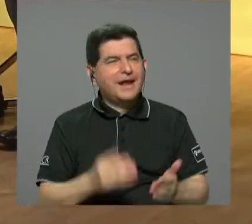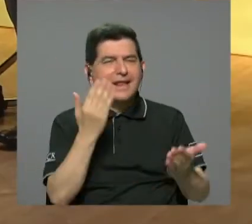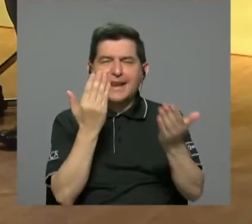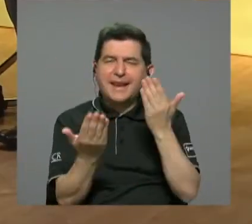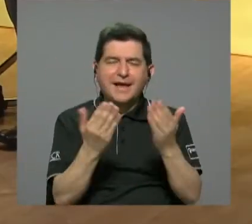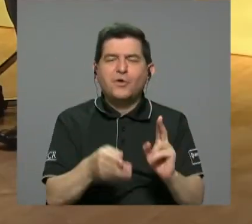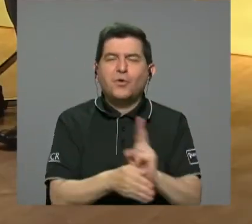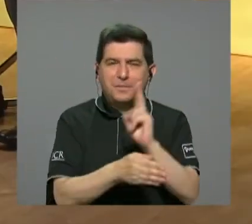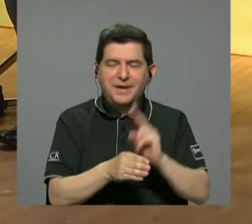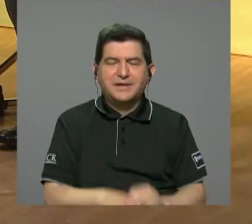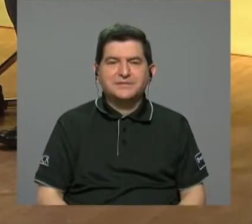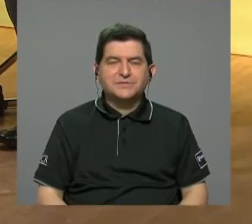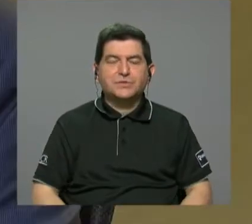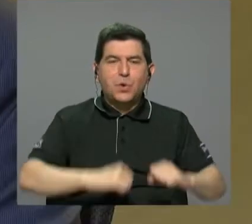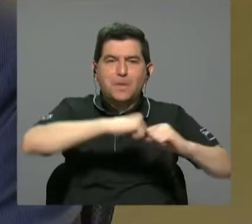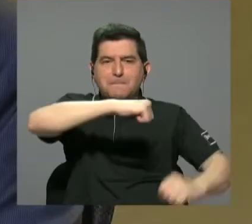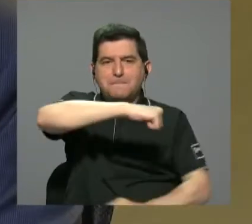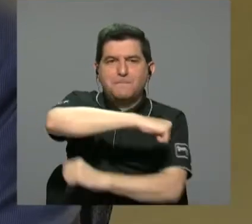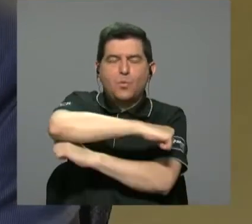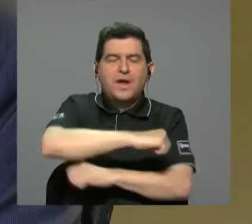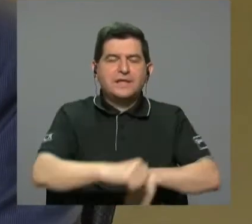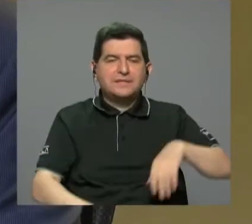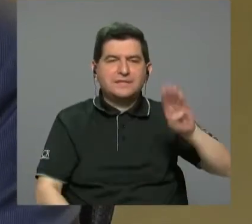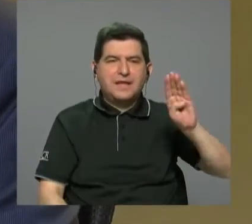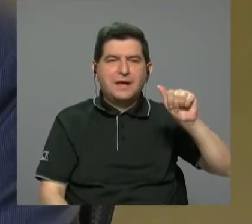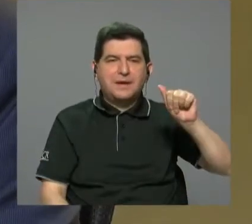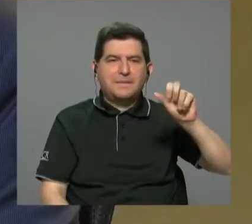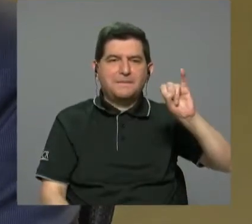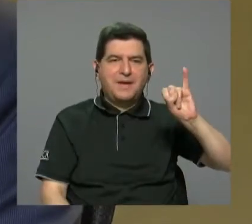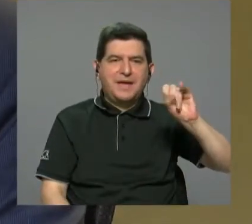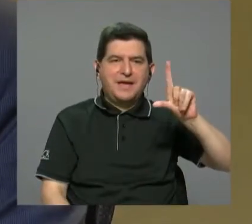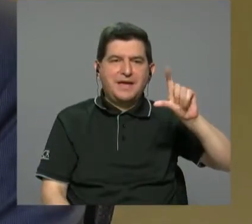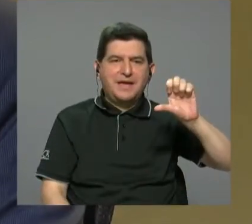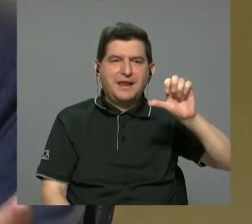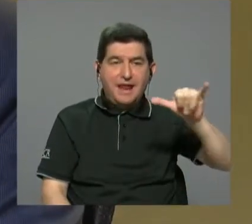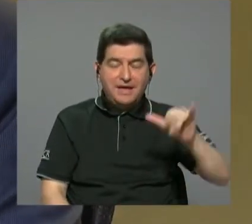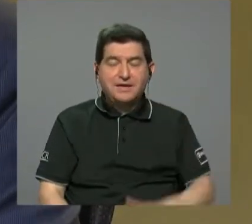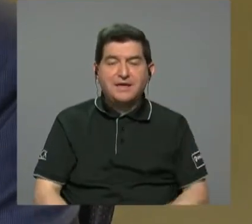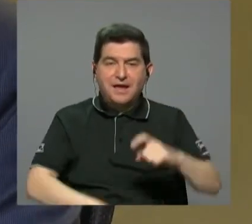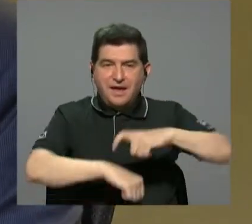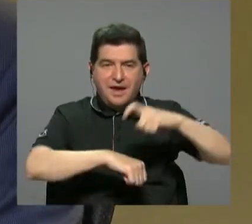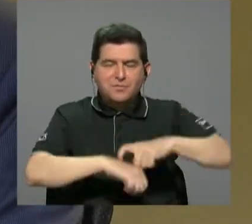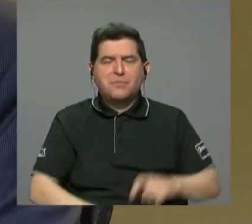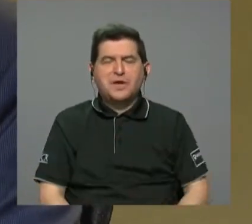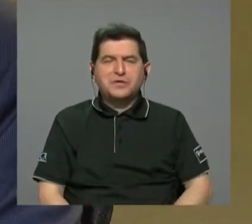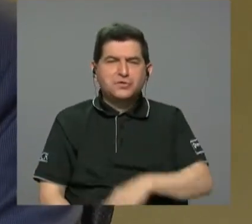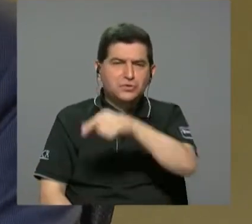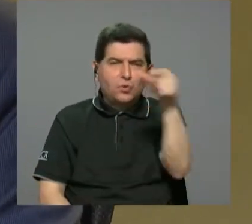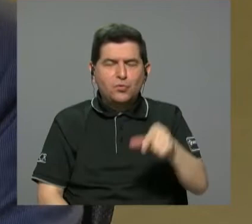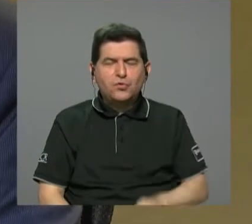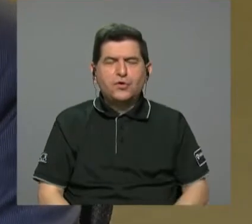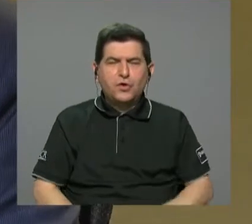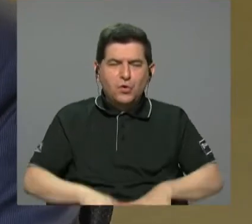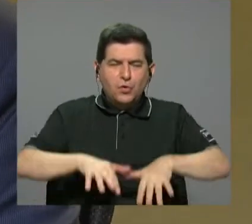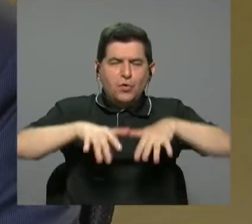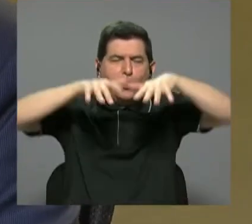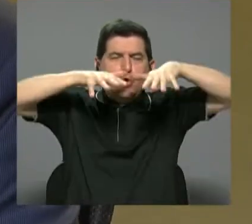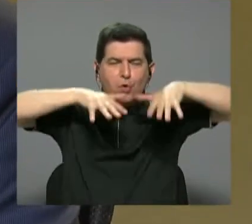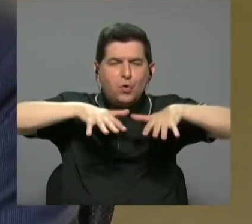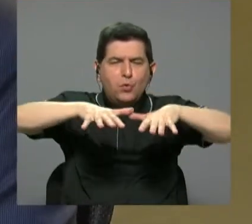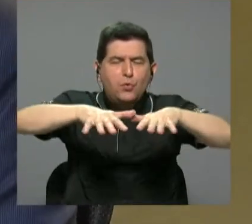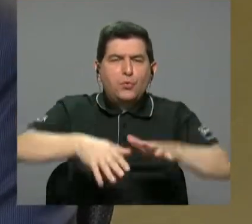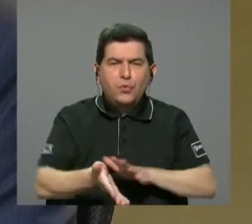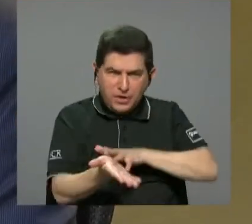podemos utilizar es el del puente Bailey, ¿verdad? El eterno puente Bailey. Cada vez que viene una crecida de ríos y se lleva un puente, se lleva una